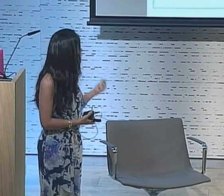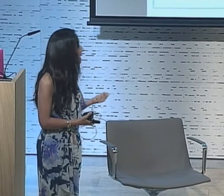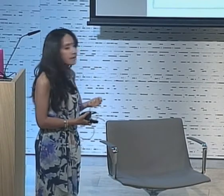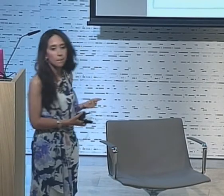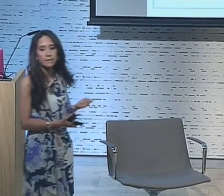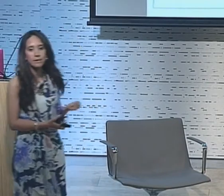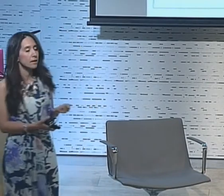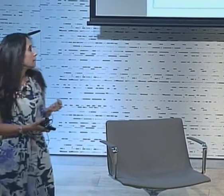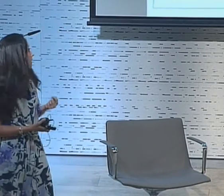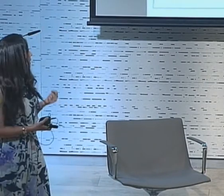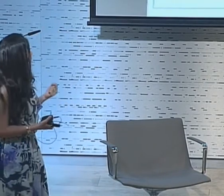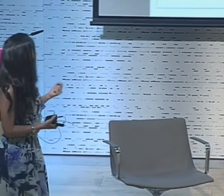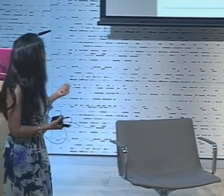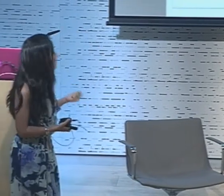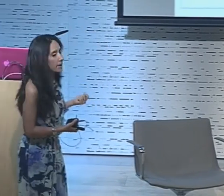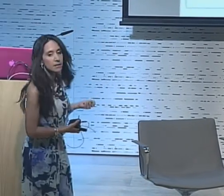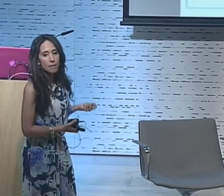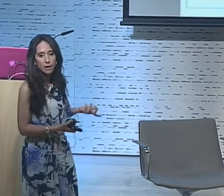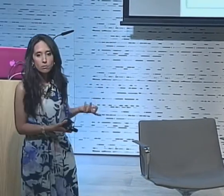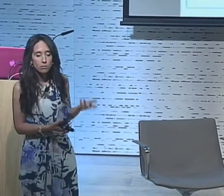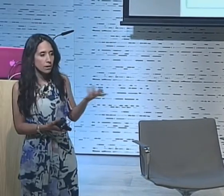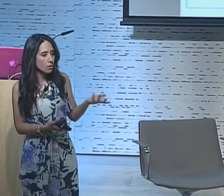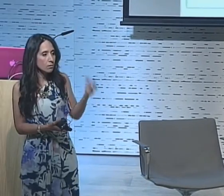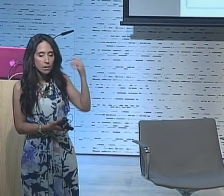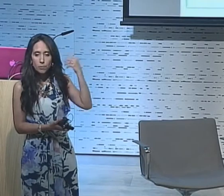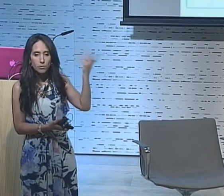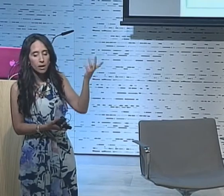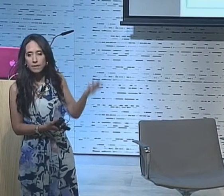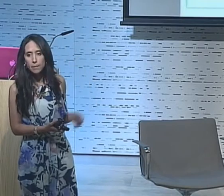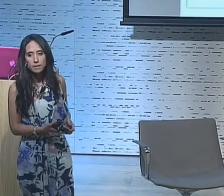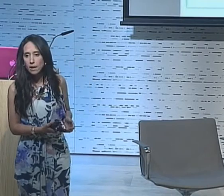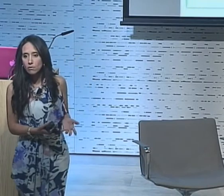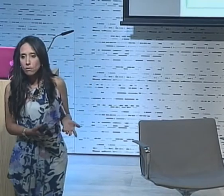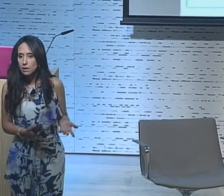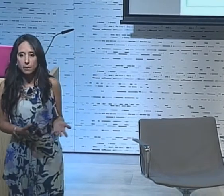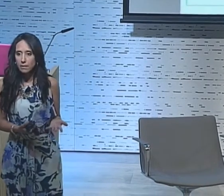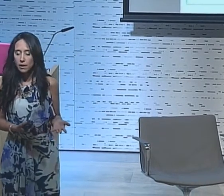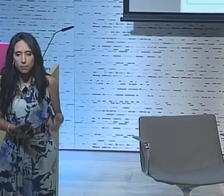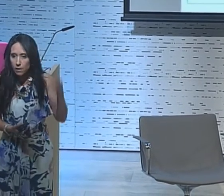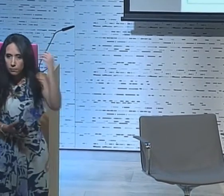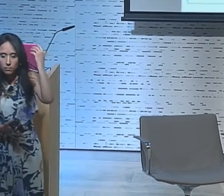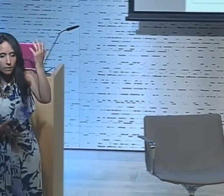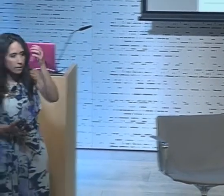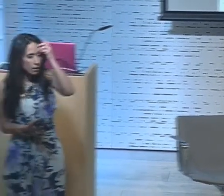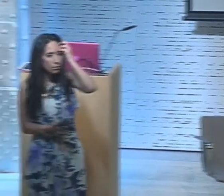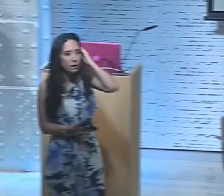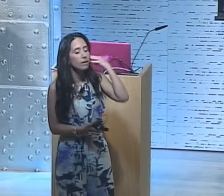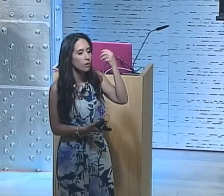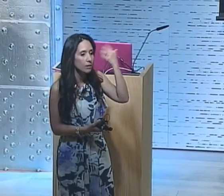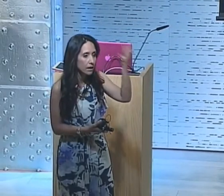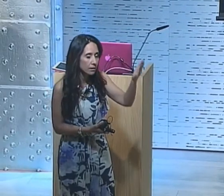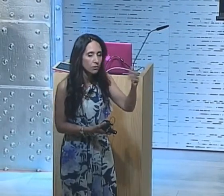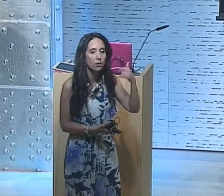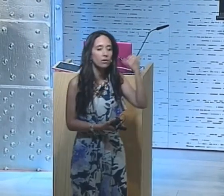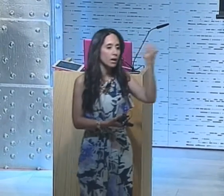es movilizar las capacidades del pensamiento, que son pues todas las capacidades cognitivas que tenemos, las funciones ejecutivas